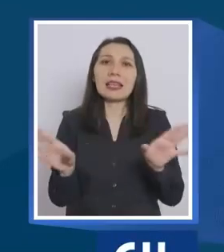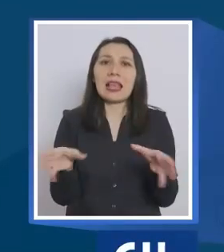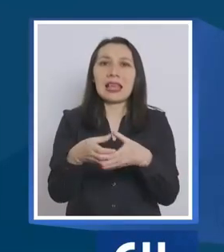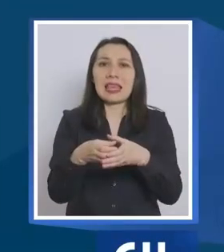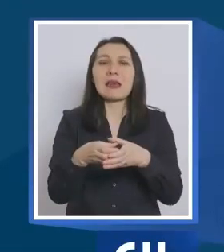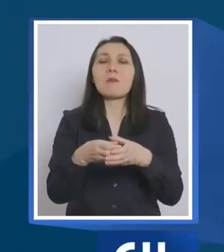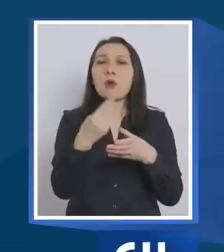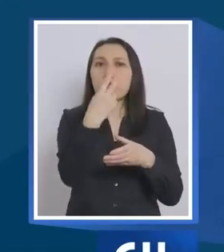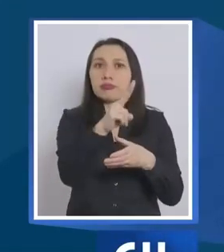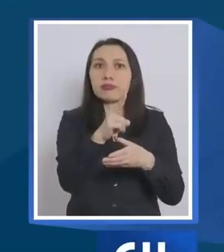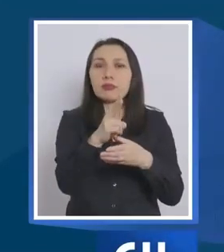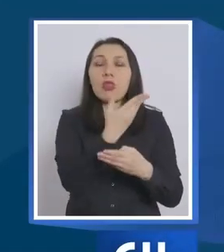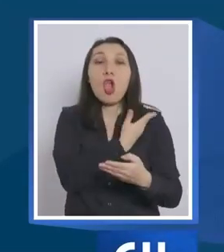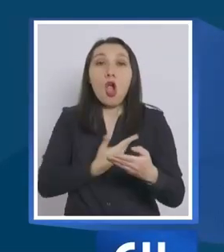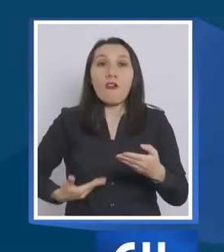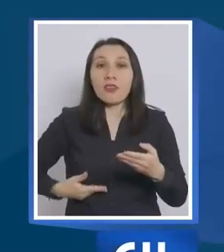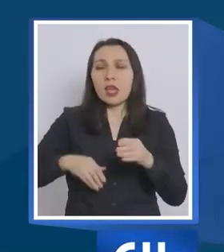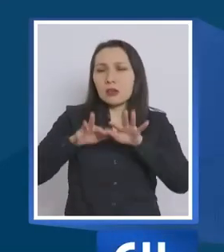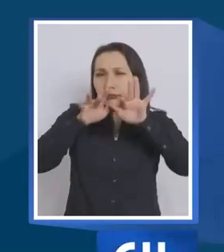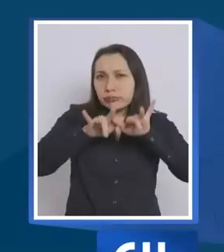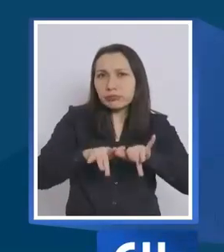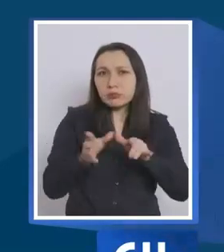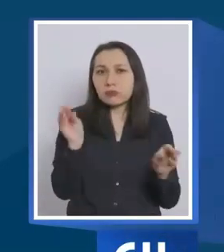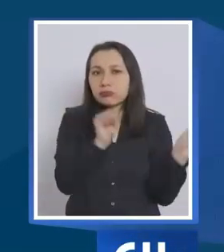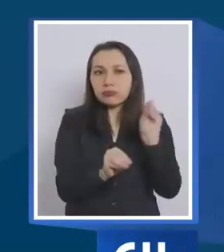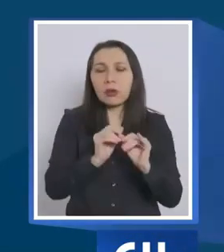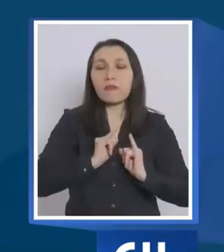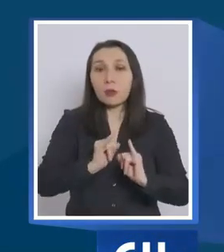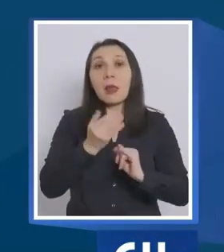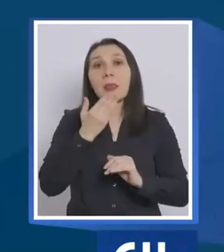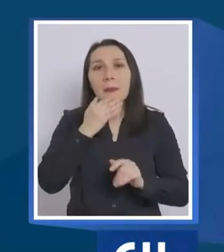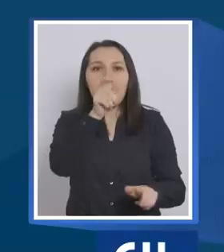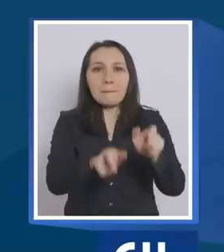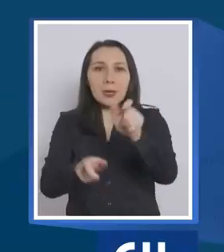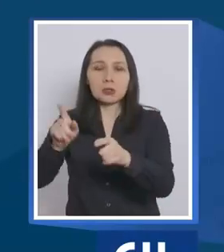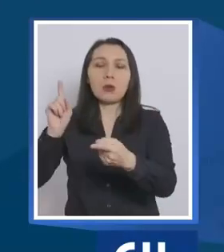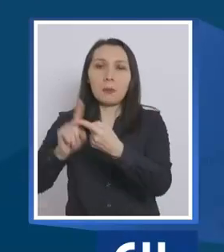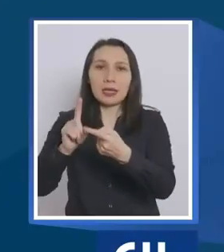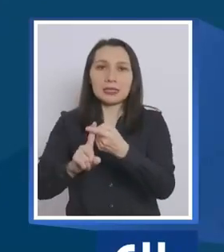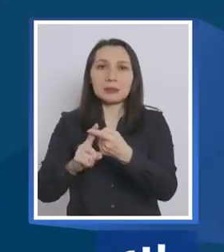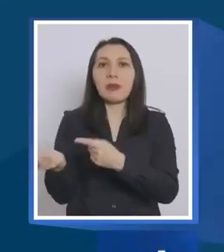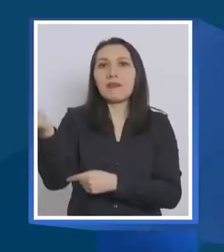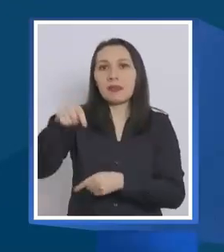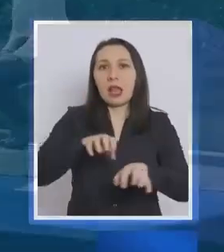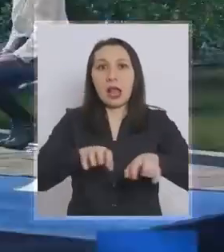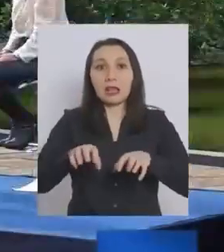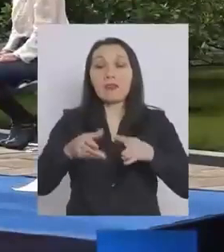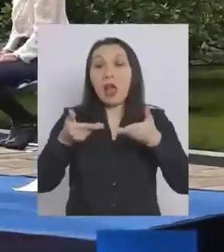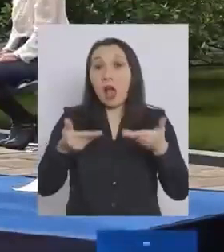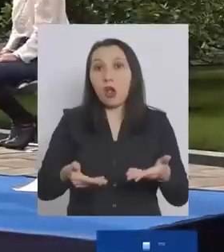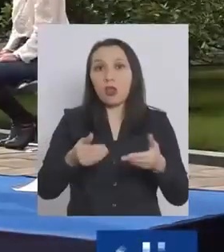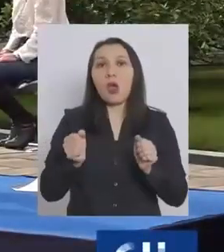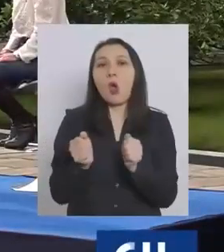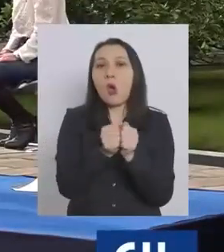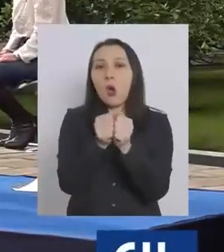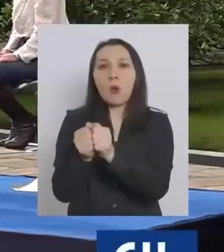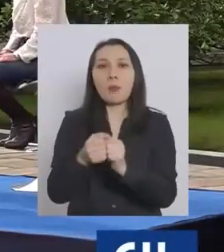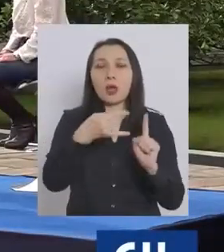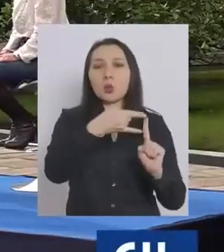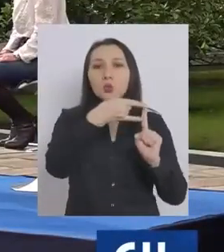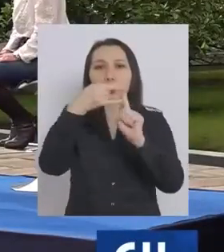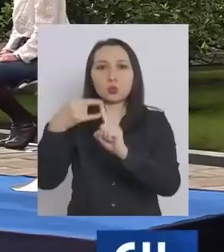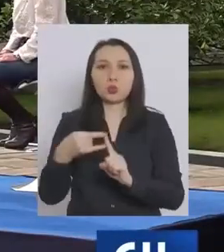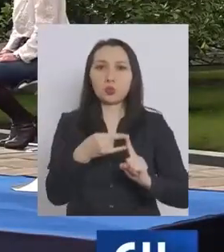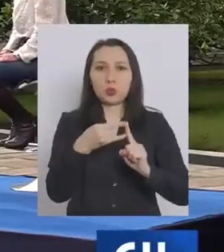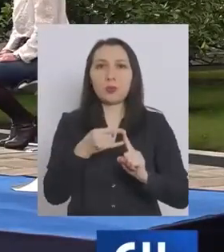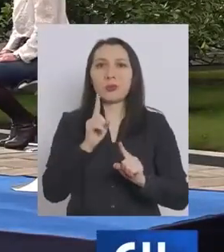laboratorio de gobierno y sobre todo a quienes participaron de esta actividad que hoy día nos acompañan a través